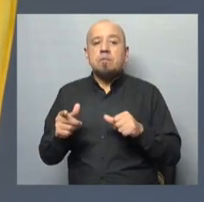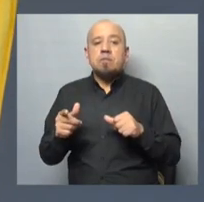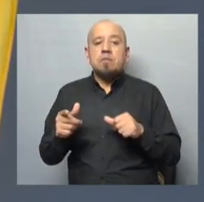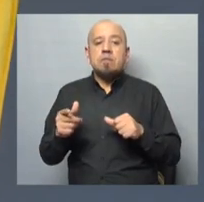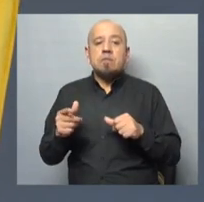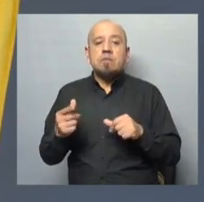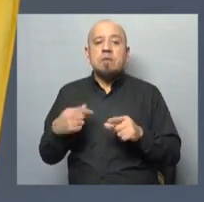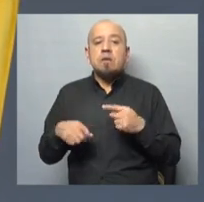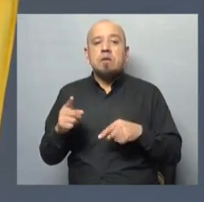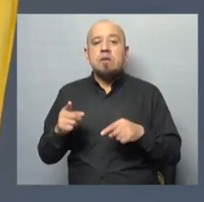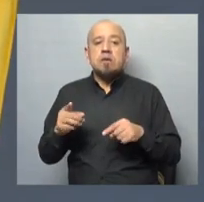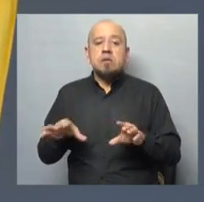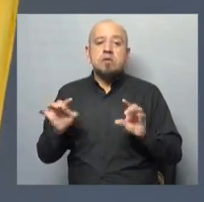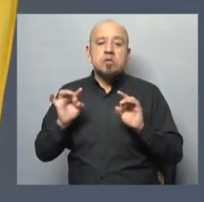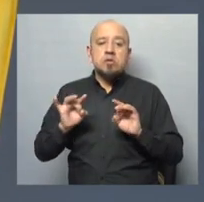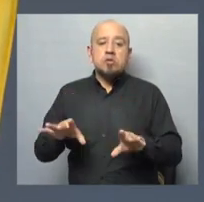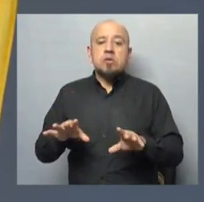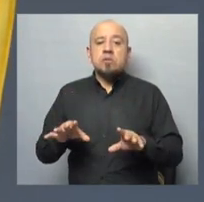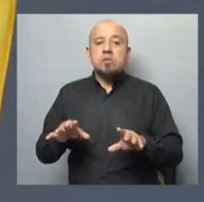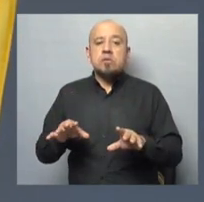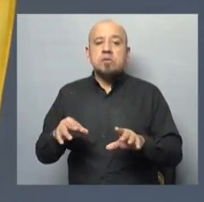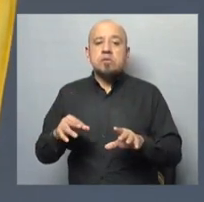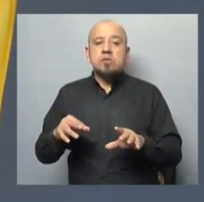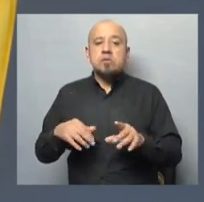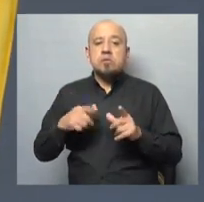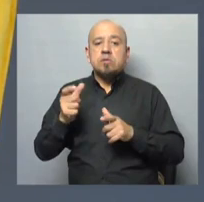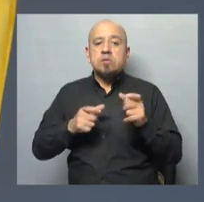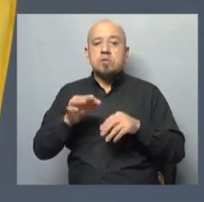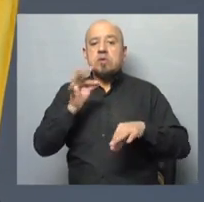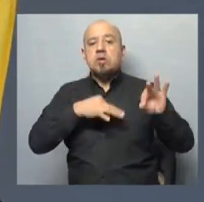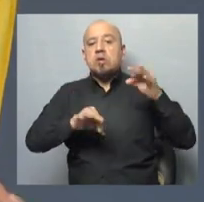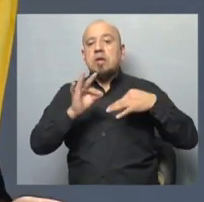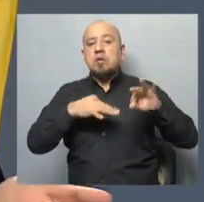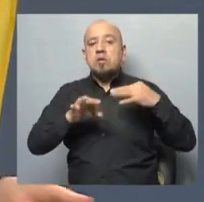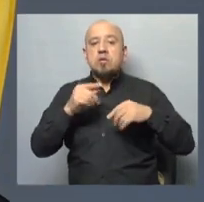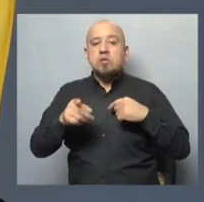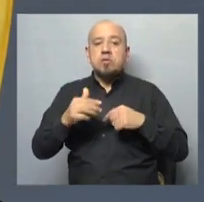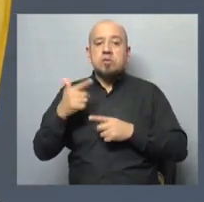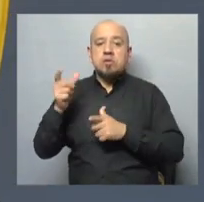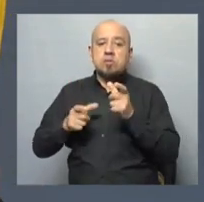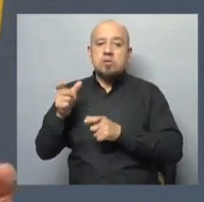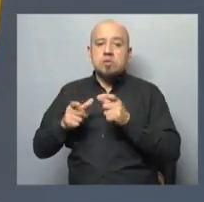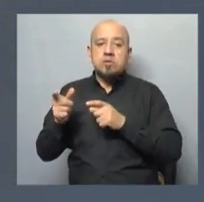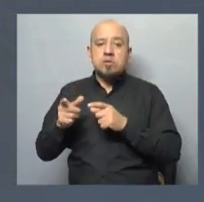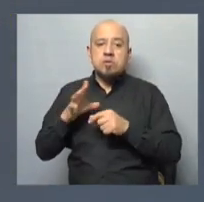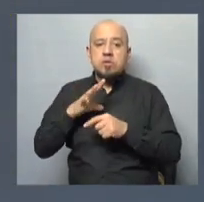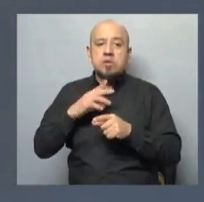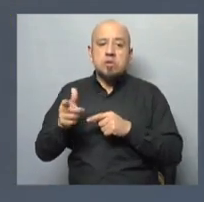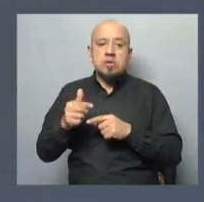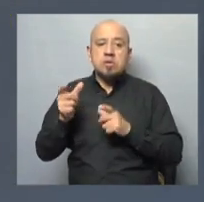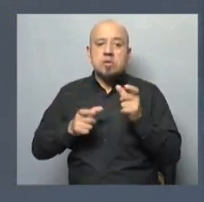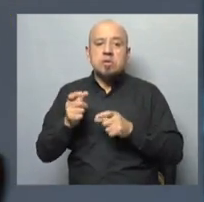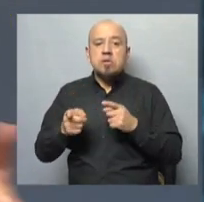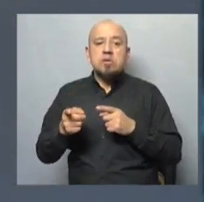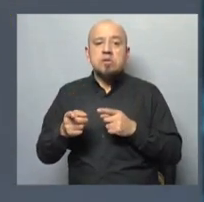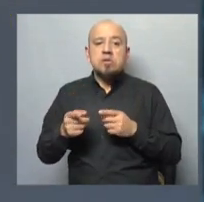solamente cuando se convocaba solamente con gente de teatro no era con el público no era que había gente desgarrándose